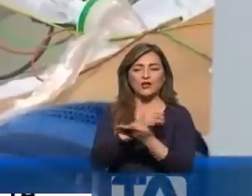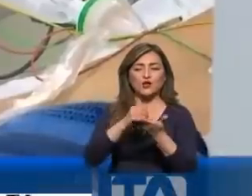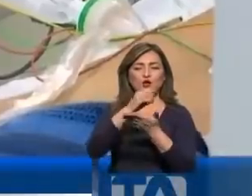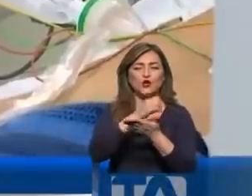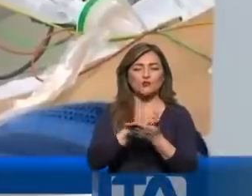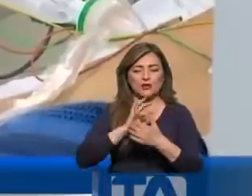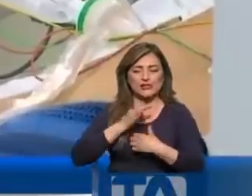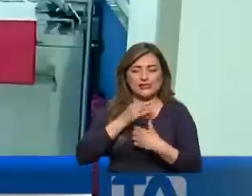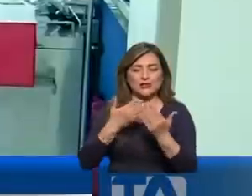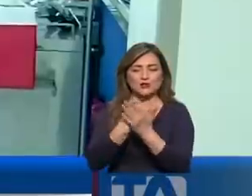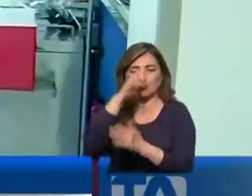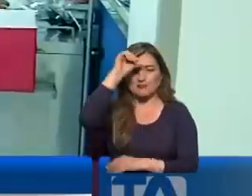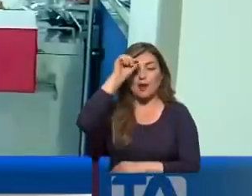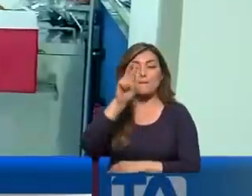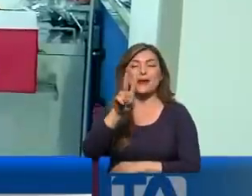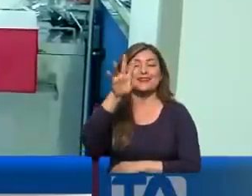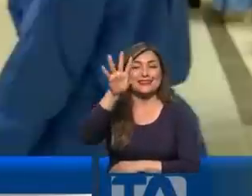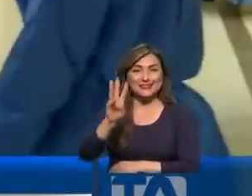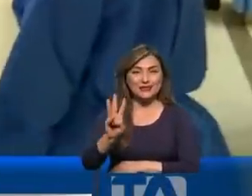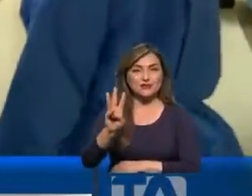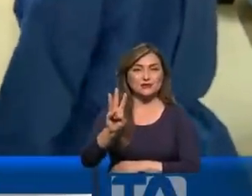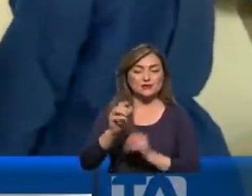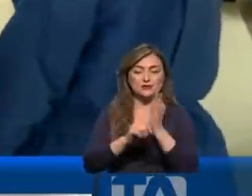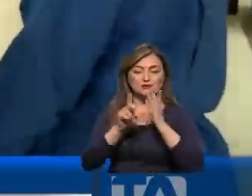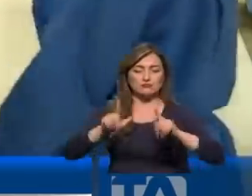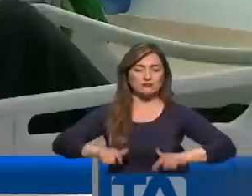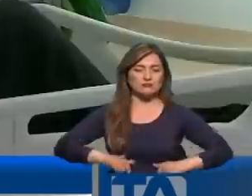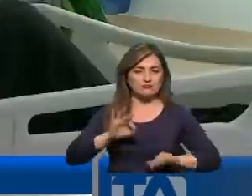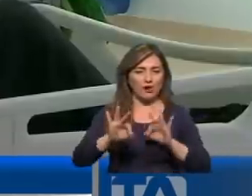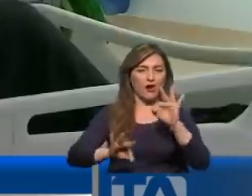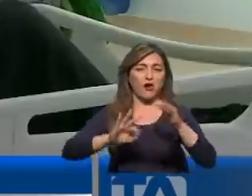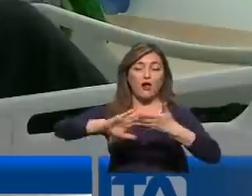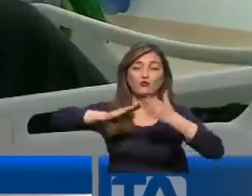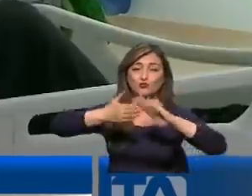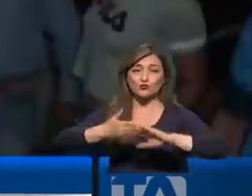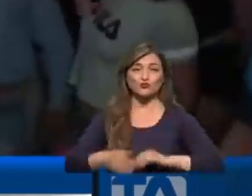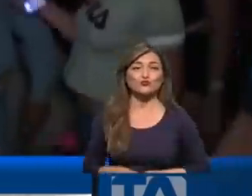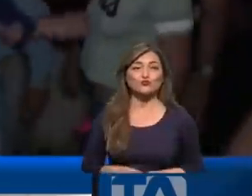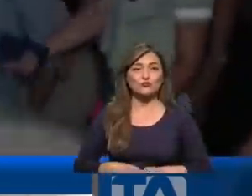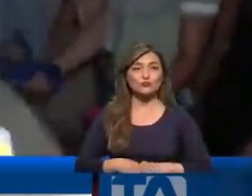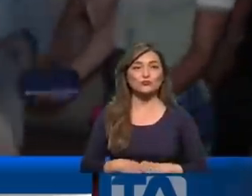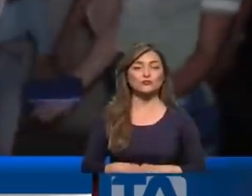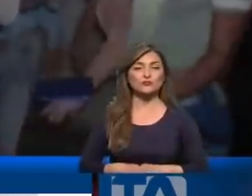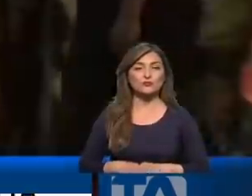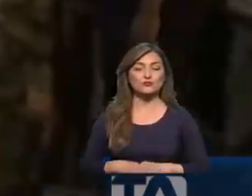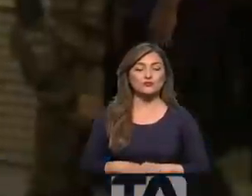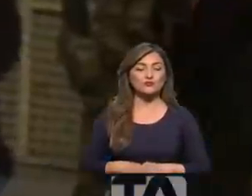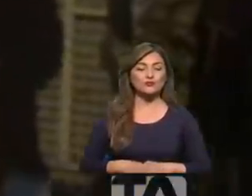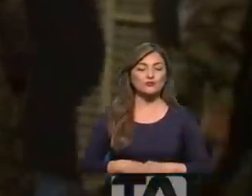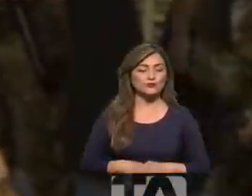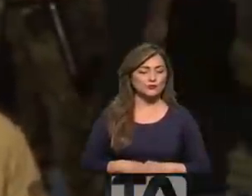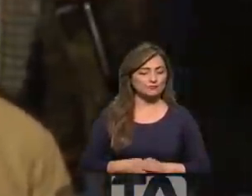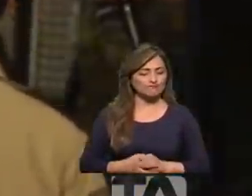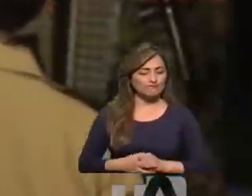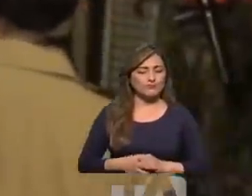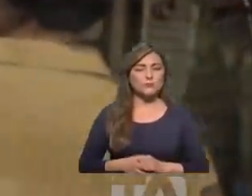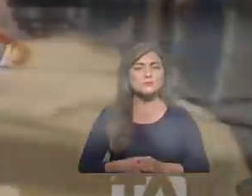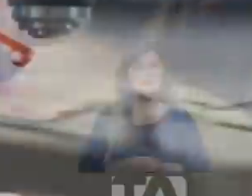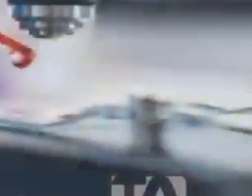casos de la variante Delta y según el Ministerio de Salud, el contagio ya es comunitario. Joana Ramos, 24